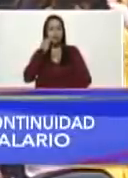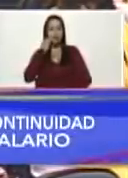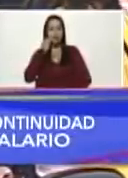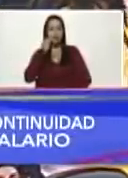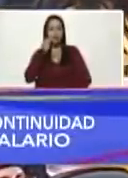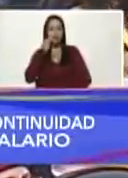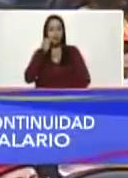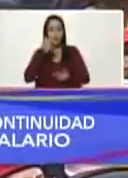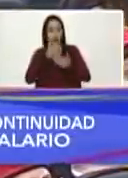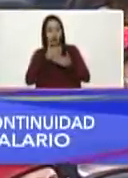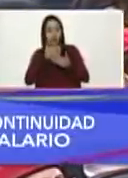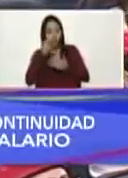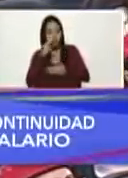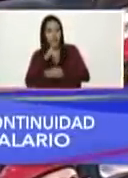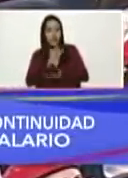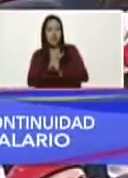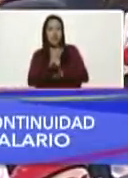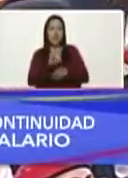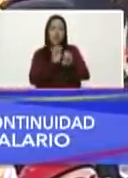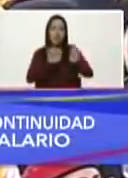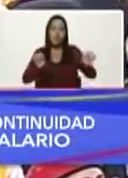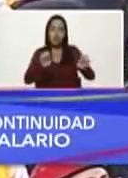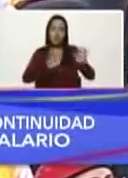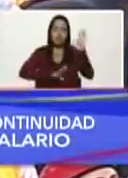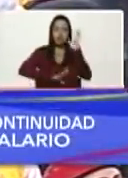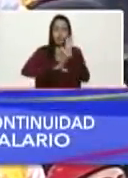de la educación crecerse,